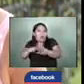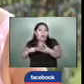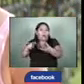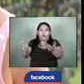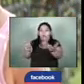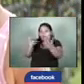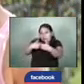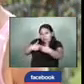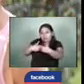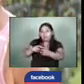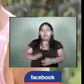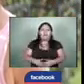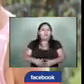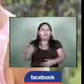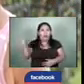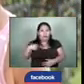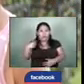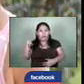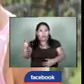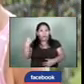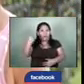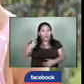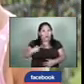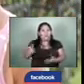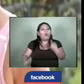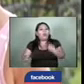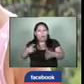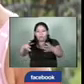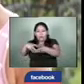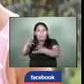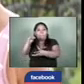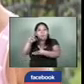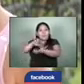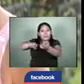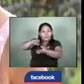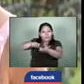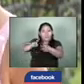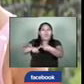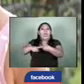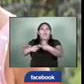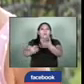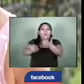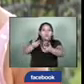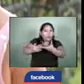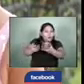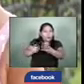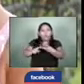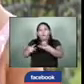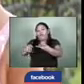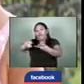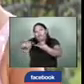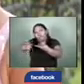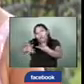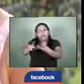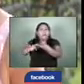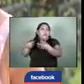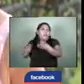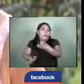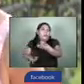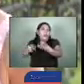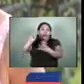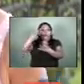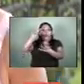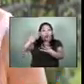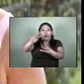mixta y ya preguntan qué lleva la mixta lleva yuca salcochada lleva yuca frita dos